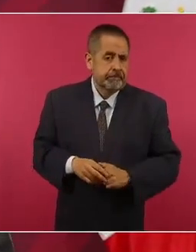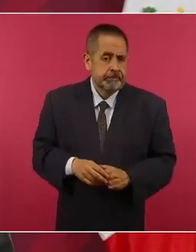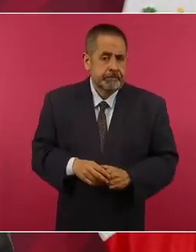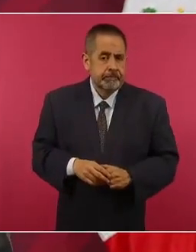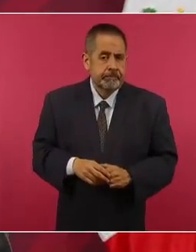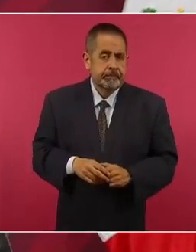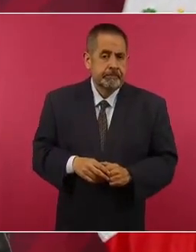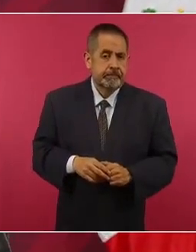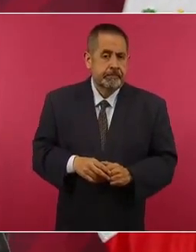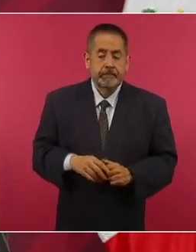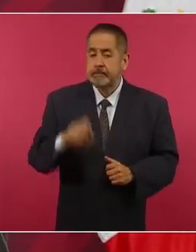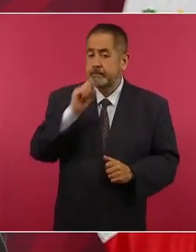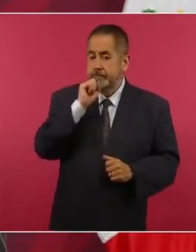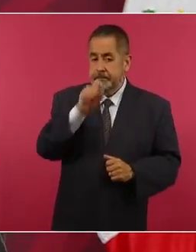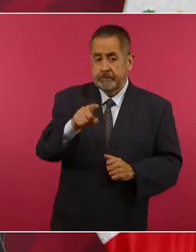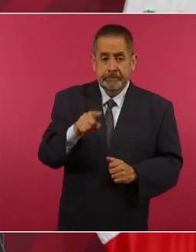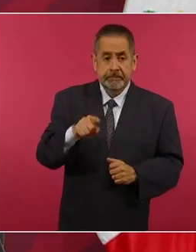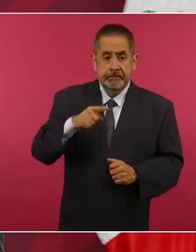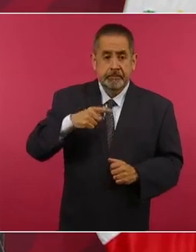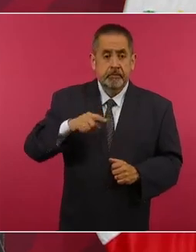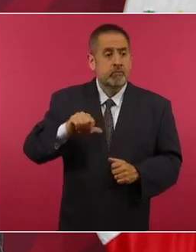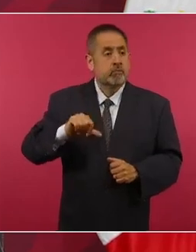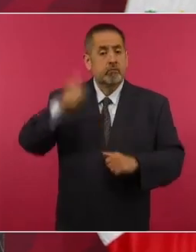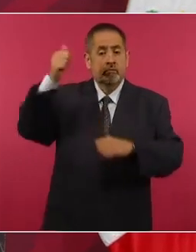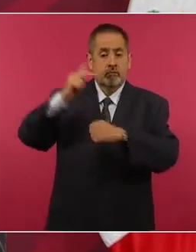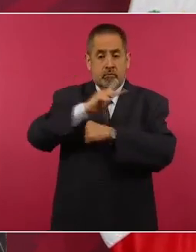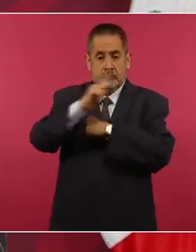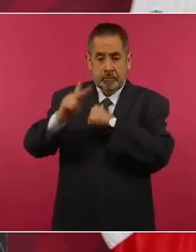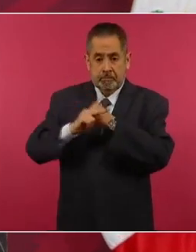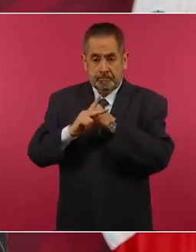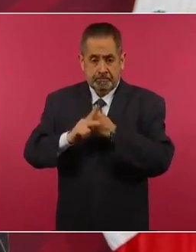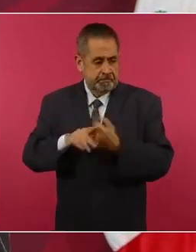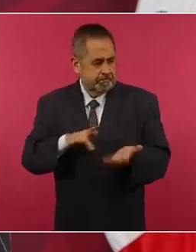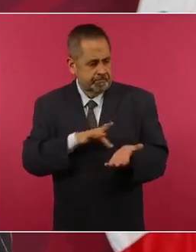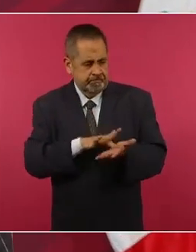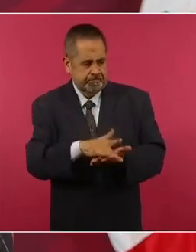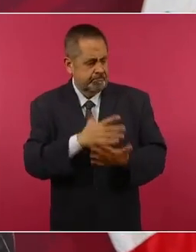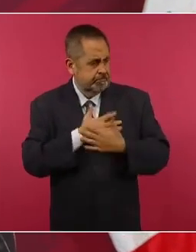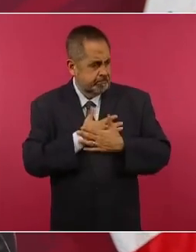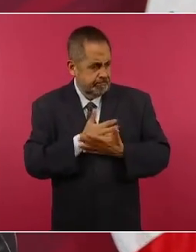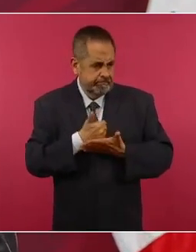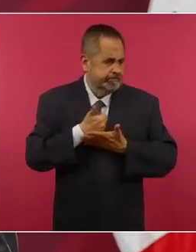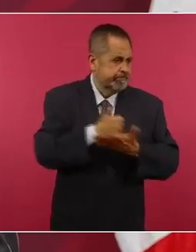la solidaridad de gobiernos extranjeros,